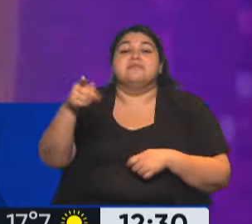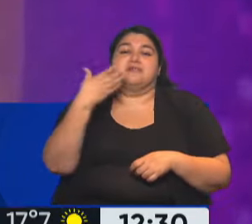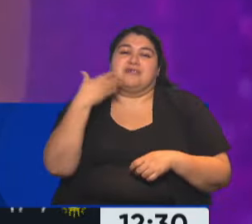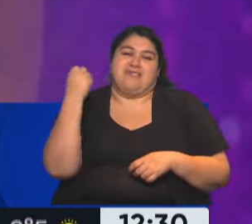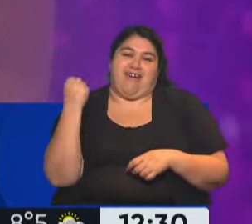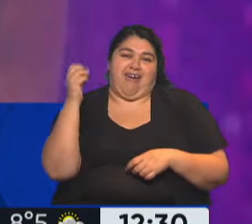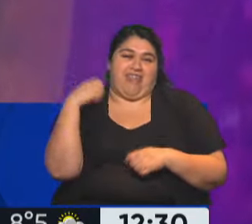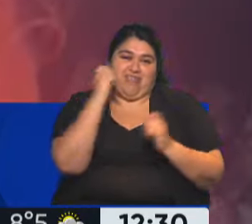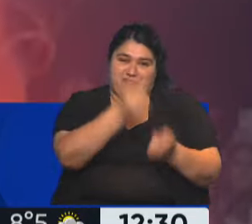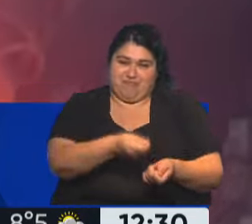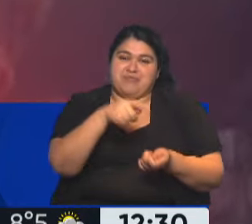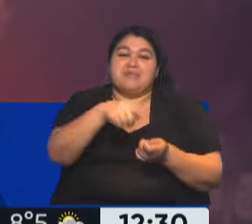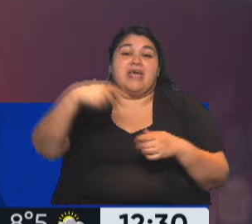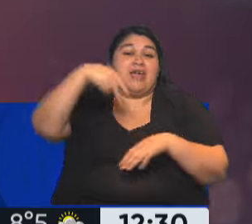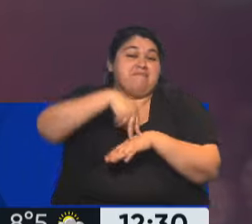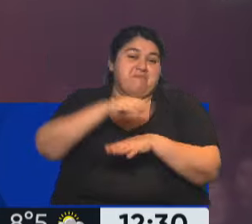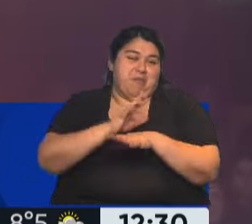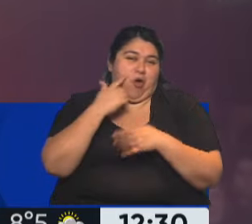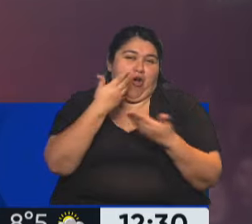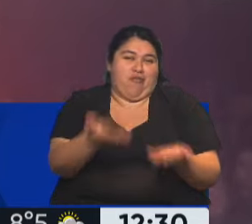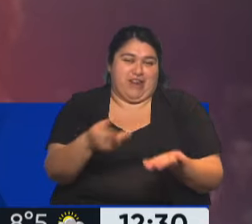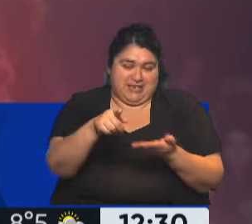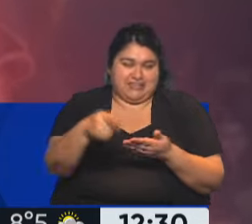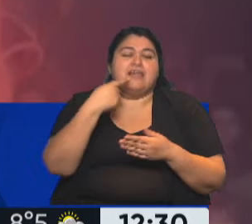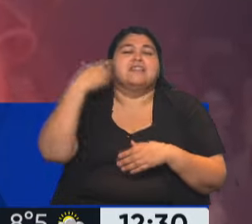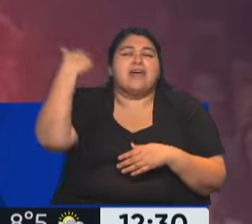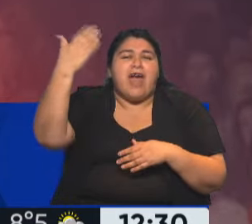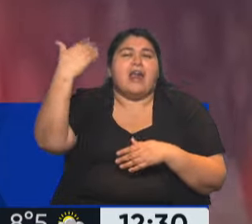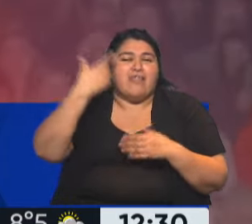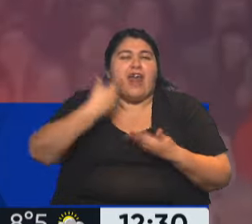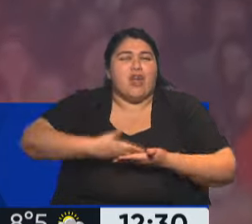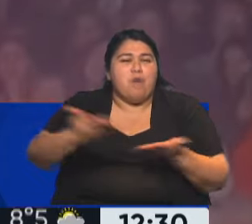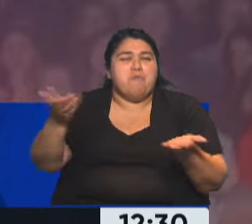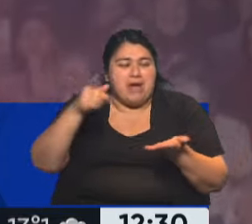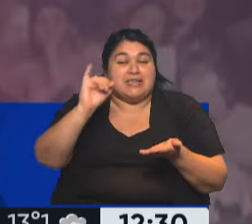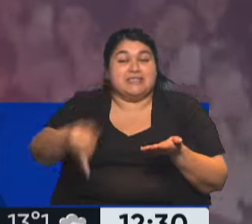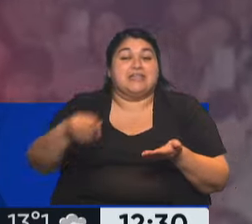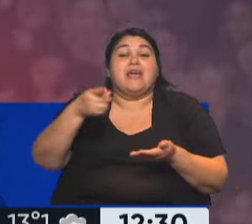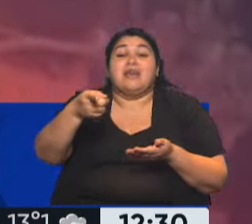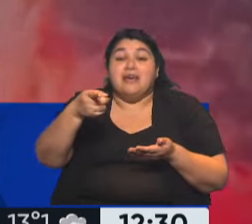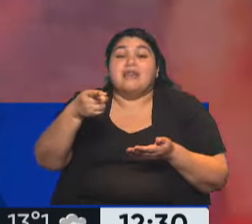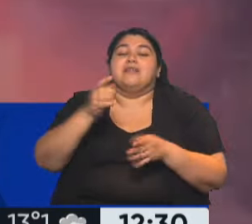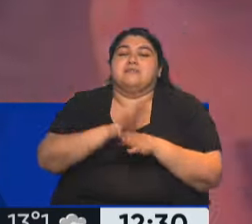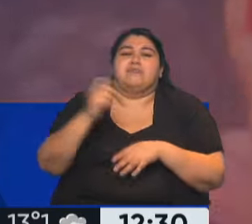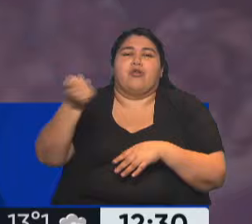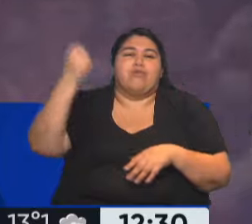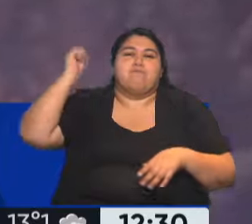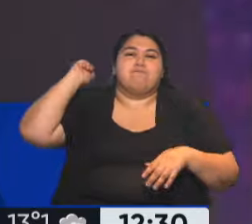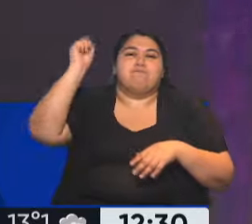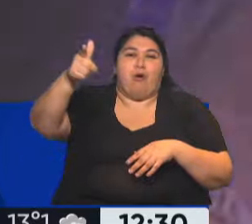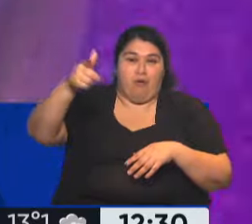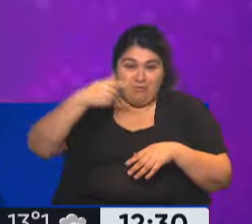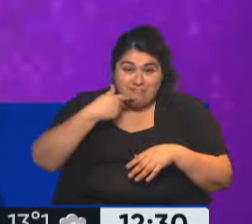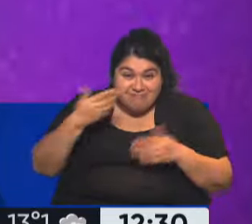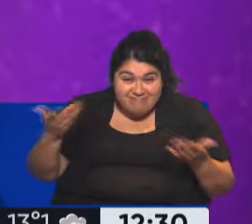Vázquez, pero se la dio en el escenario, la gente de la platea gritaba, dale, compartila, compartila, y Nico Vázquez agarró y se la revolvió a la platea. ¡Apa!